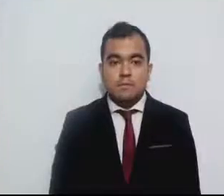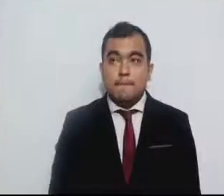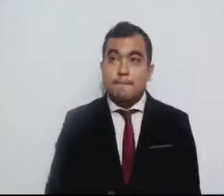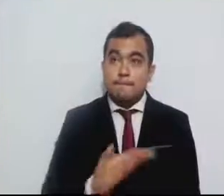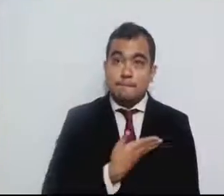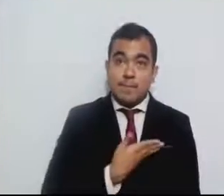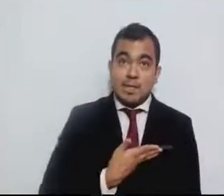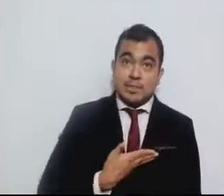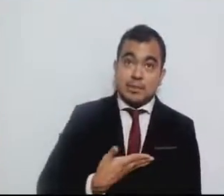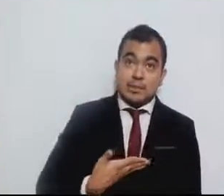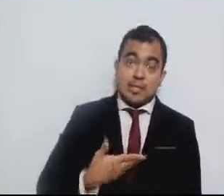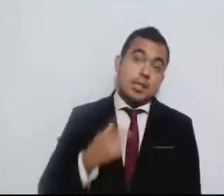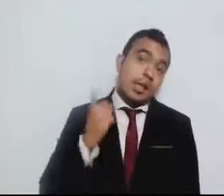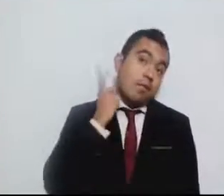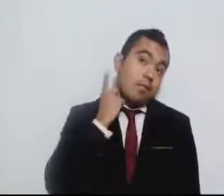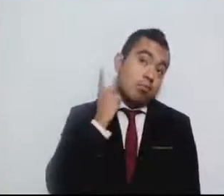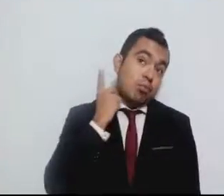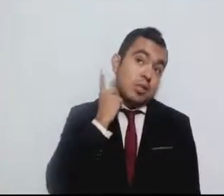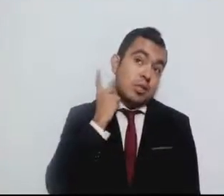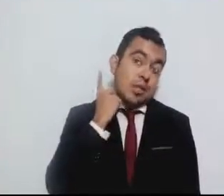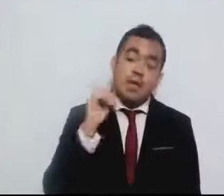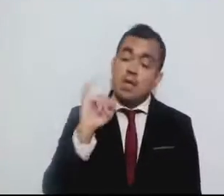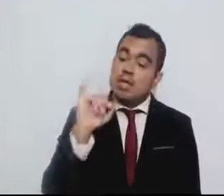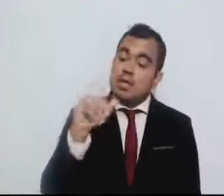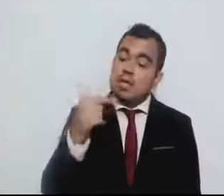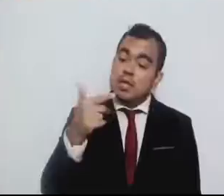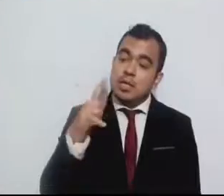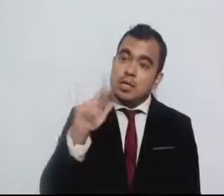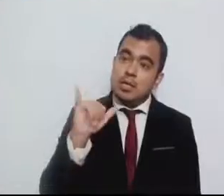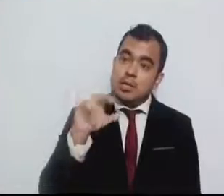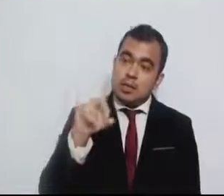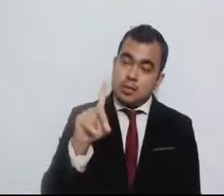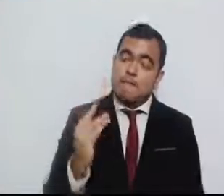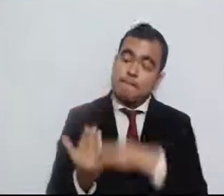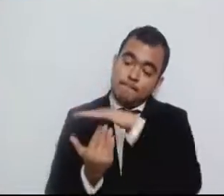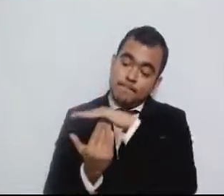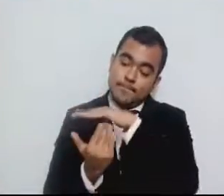Presidenta diputada Ingrid y a la mesa directiva.